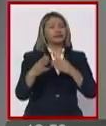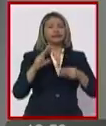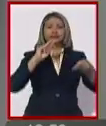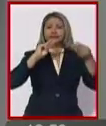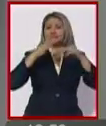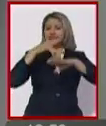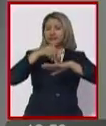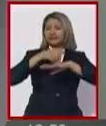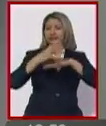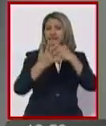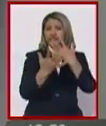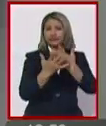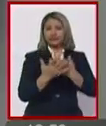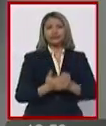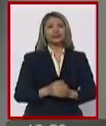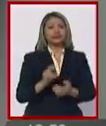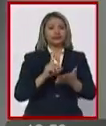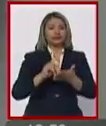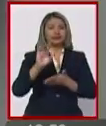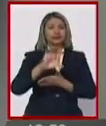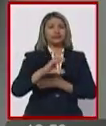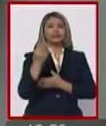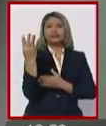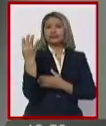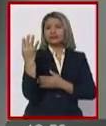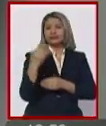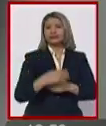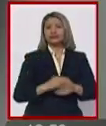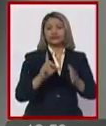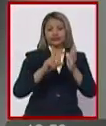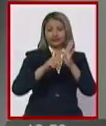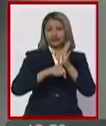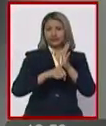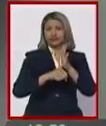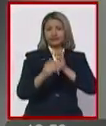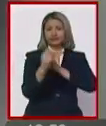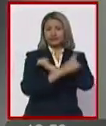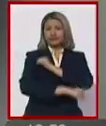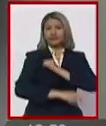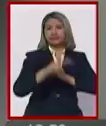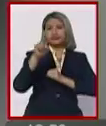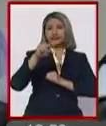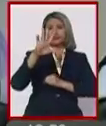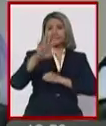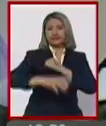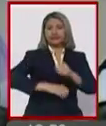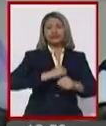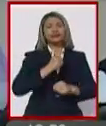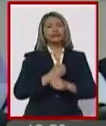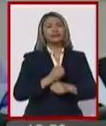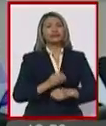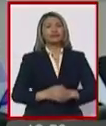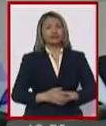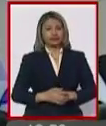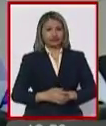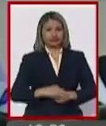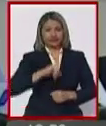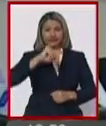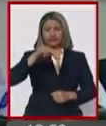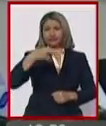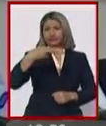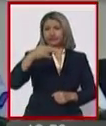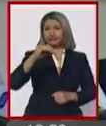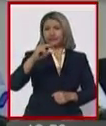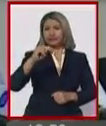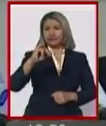detenido y enviado a la cárcel de Palmasola en diciembre del 2014 y posteriormente fue sentenciado a 25 años. Igualmente, Johnny